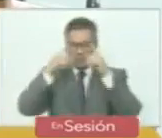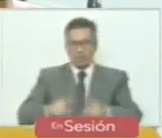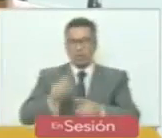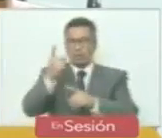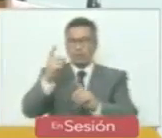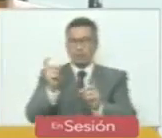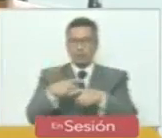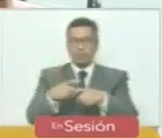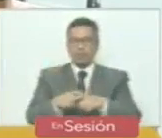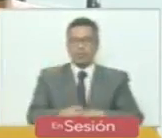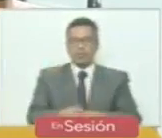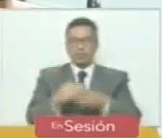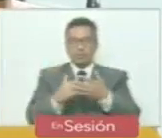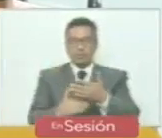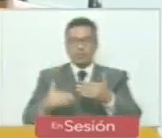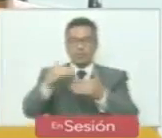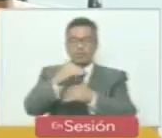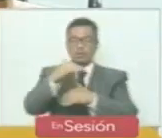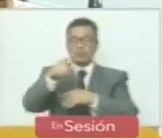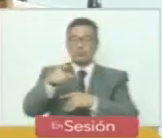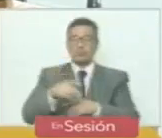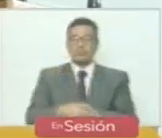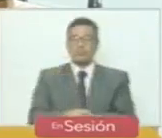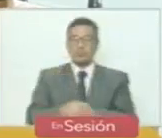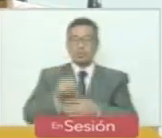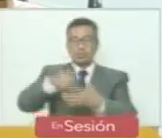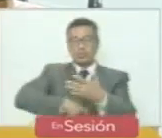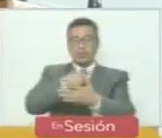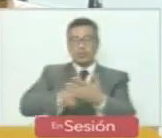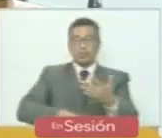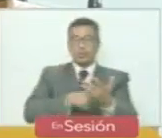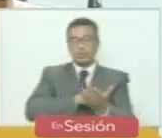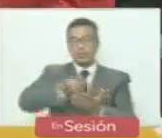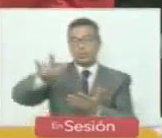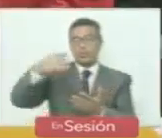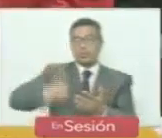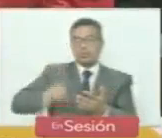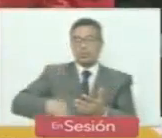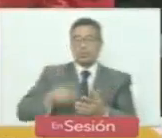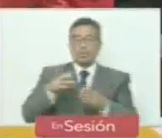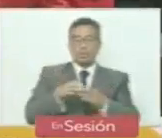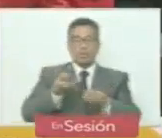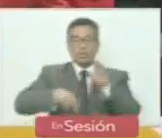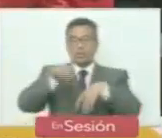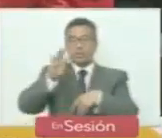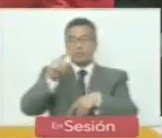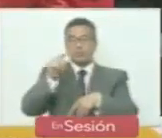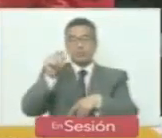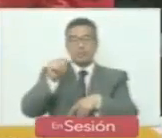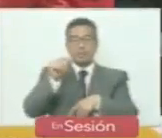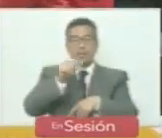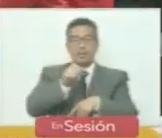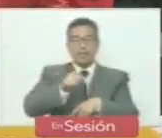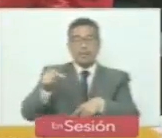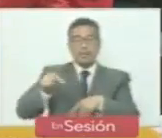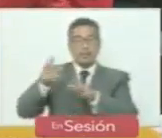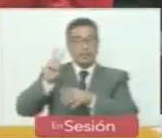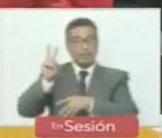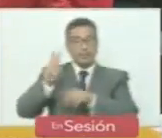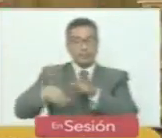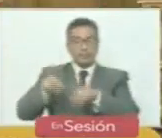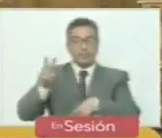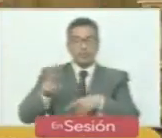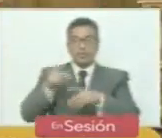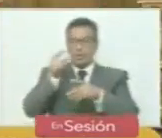de agosto, que levanta las medidas de prohibición de salida de la Argentina a 14 ciudadanos venezolanos y que deja pendiente